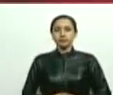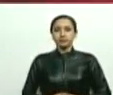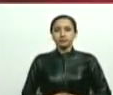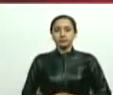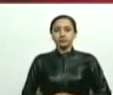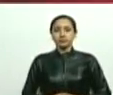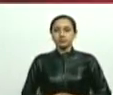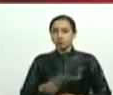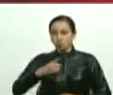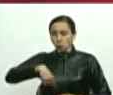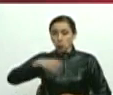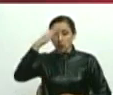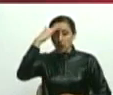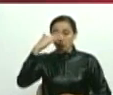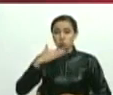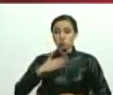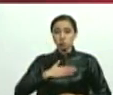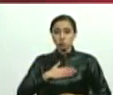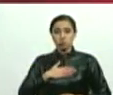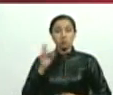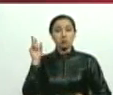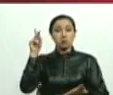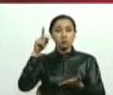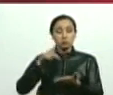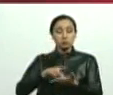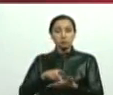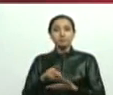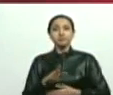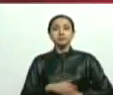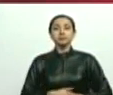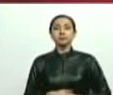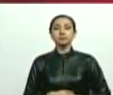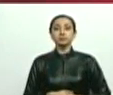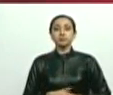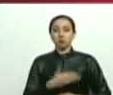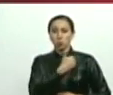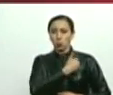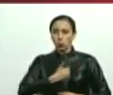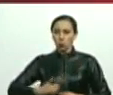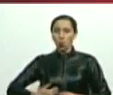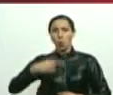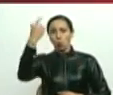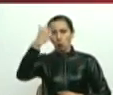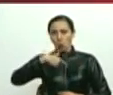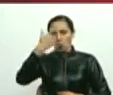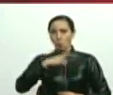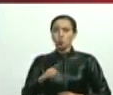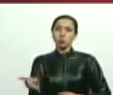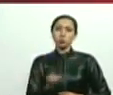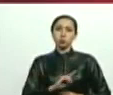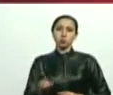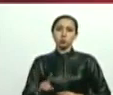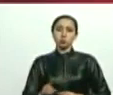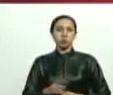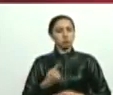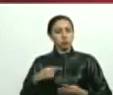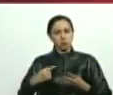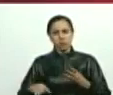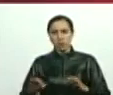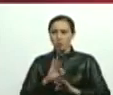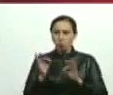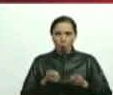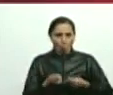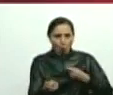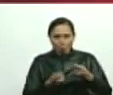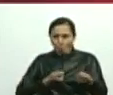Y ustedes saben que yo no estoy aquí al frente por mi vanidad, por mi ego o por maniobras que